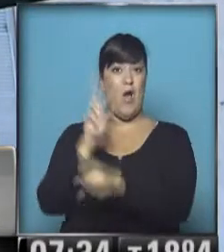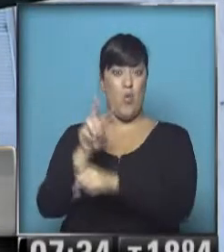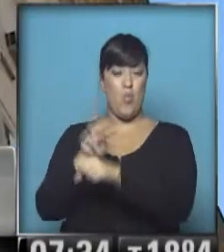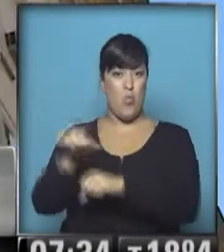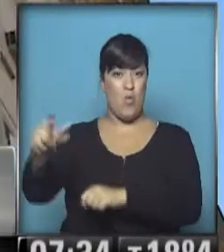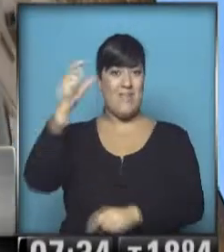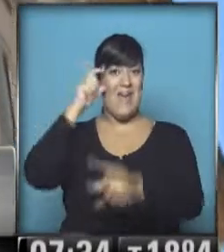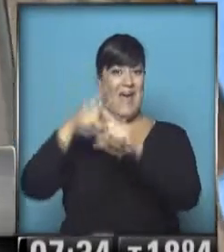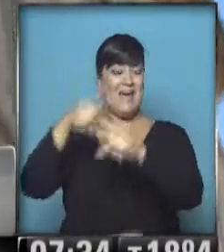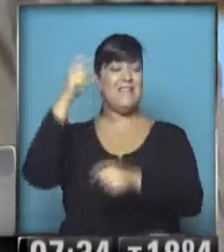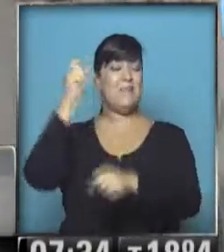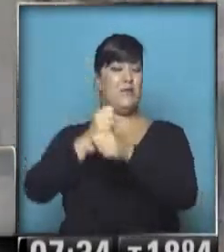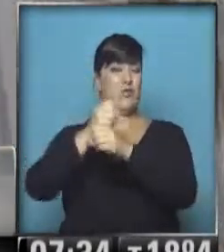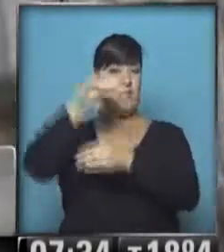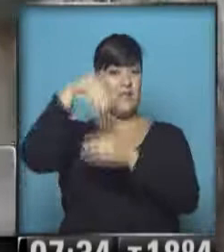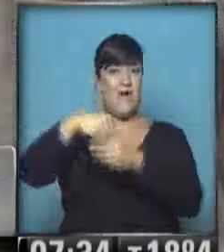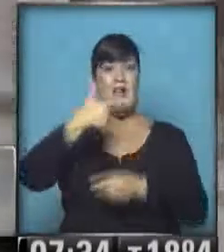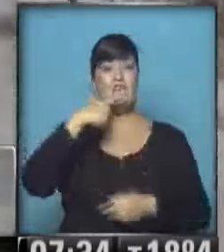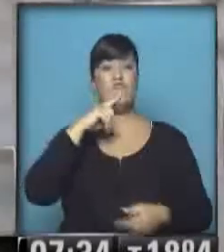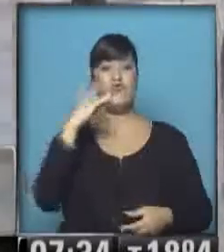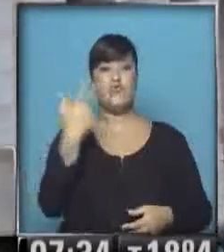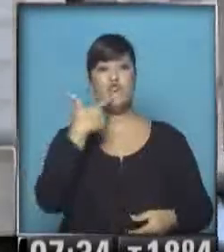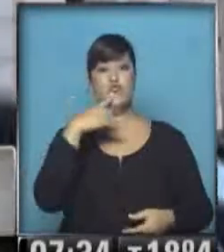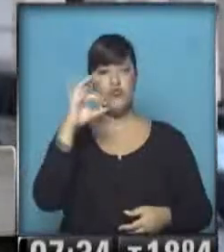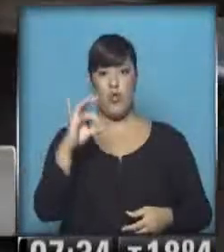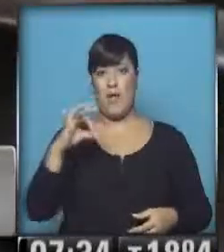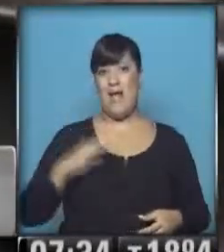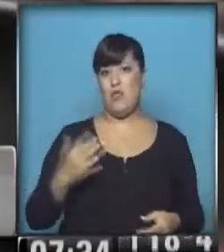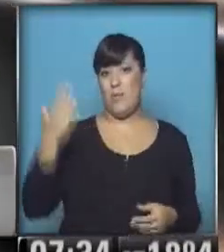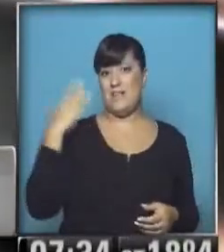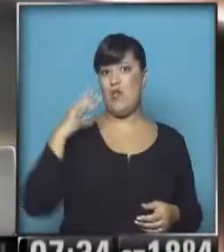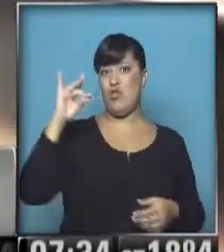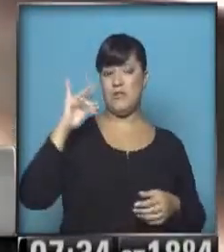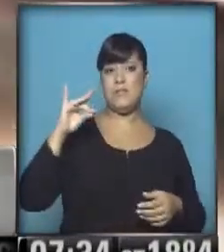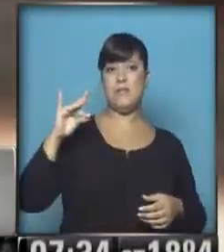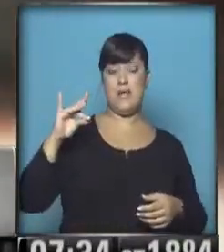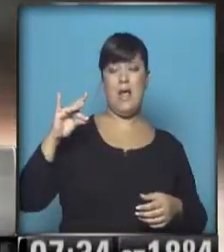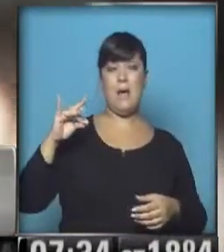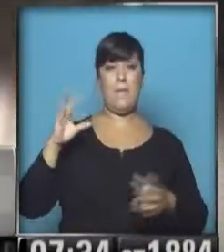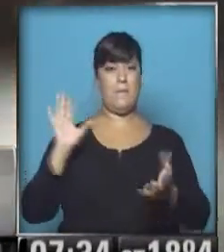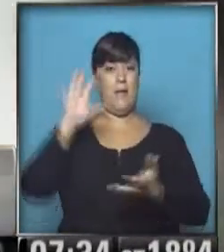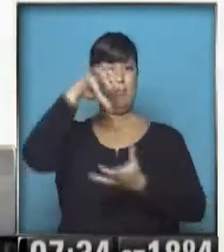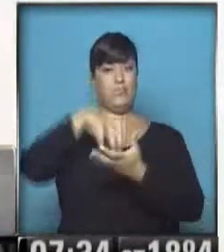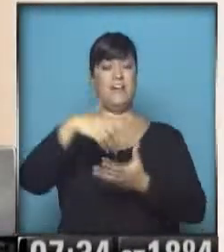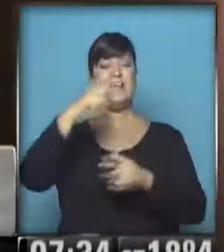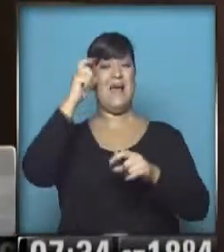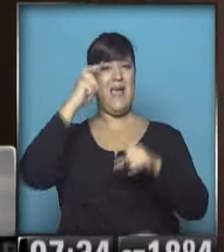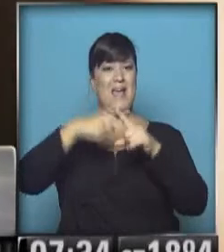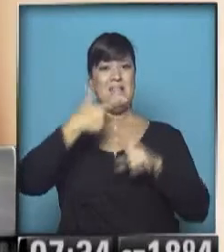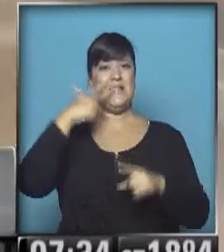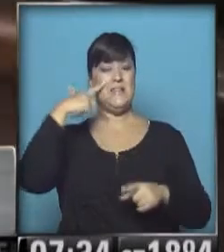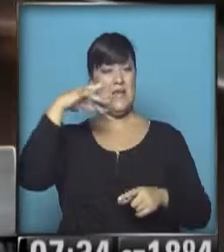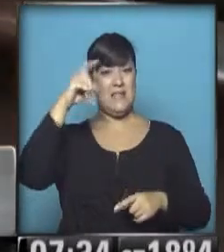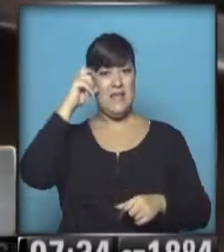recordemos que el hasta diciembre del año pasado estuvo como uno de los hombres fuertes de la central de inteligencia expide el trabajo allí